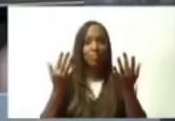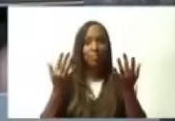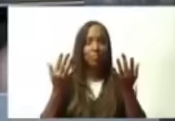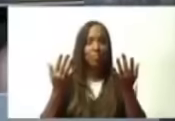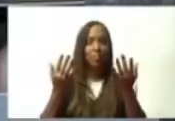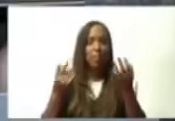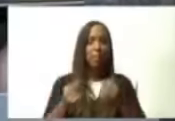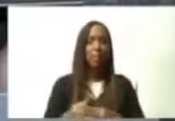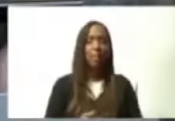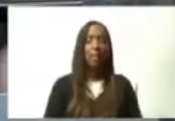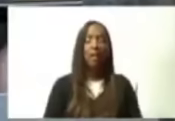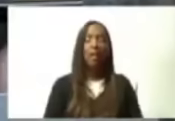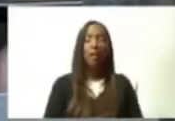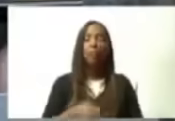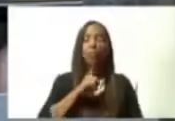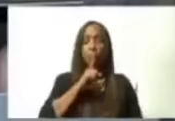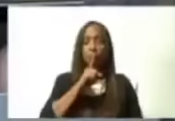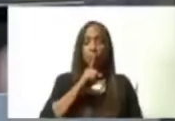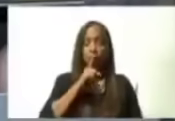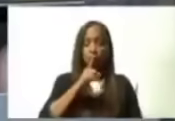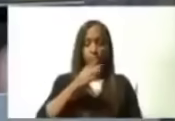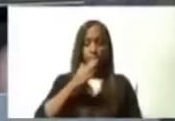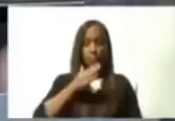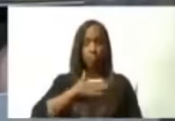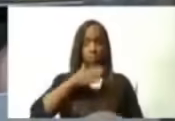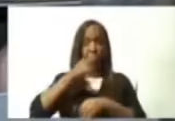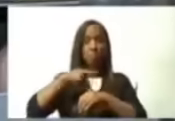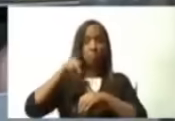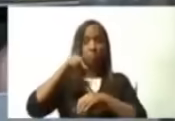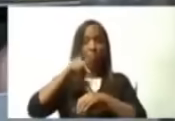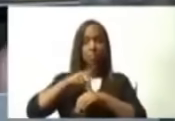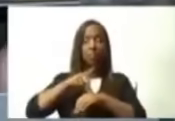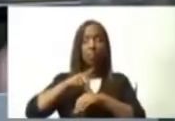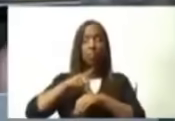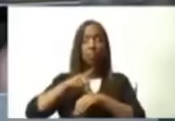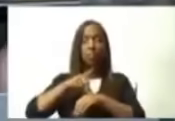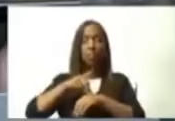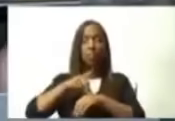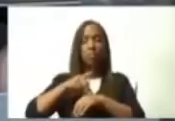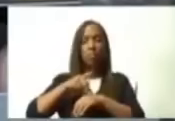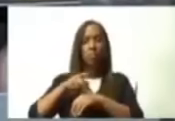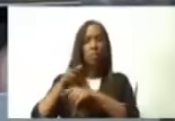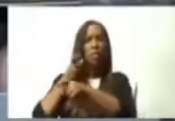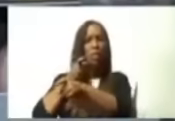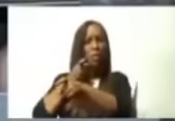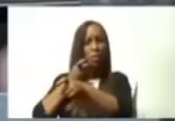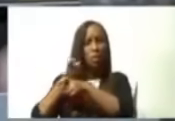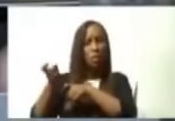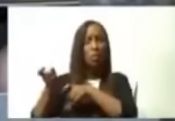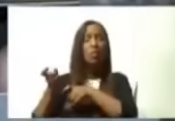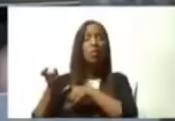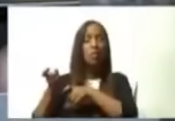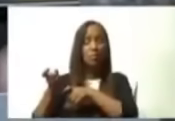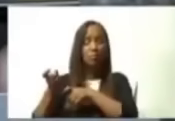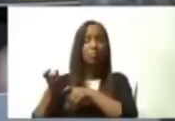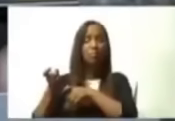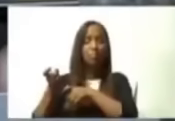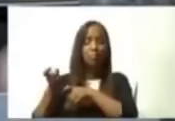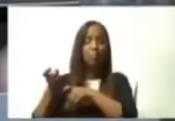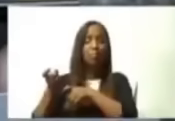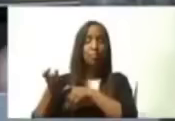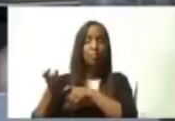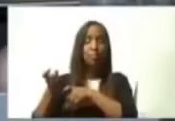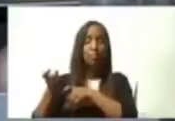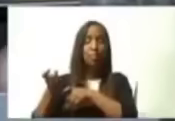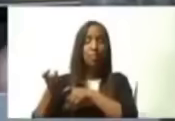considerables en la parte agrícola. Tuvimos la visita ayer del presidente de la República en el Bajo Yuna, ahí en